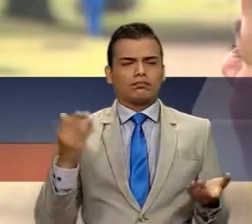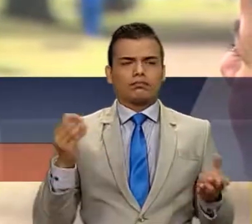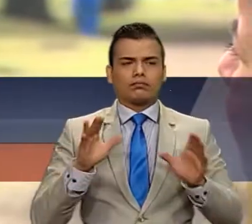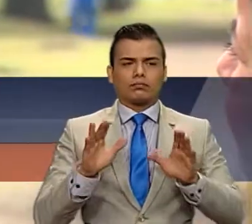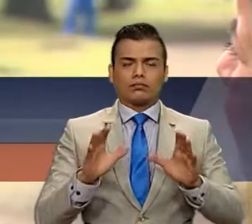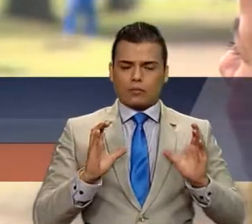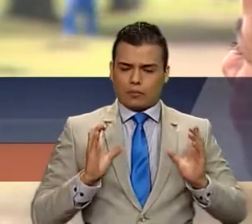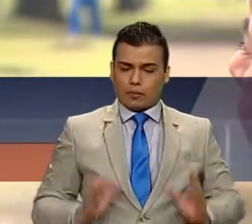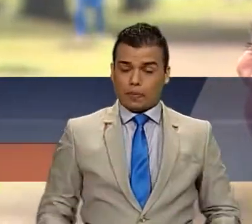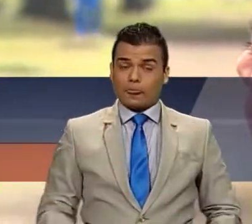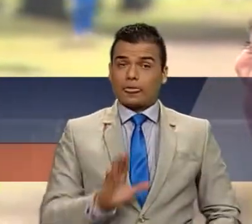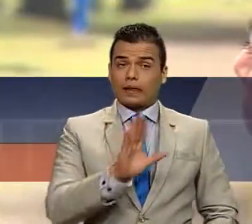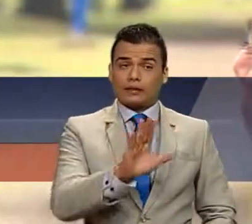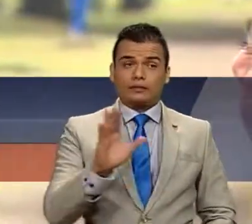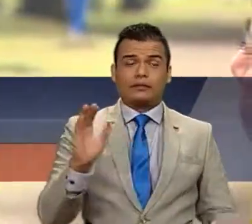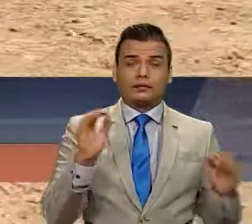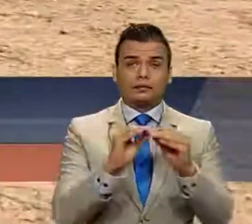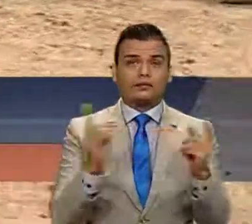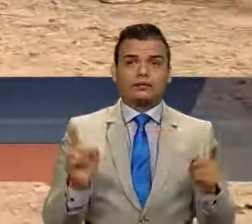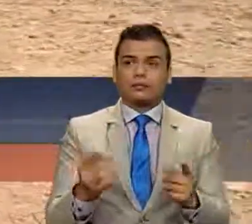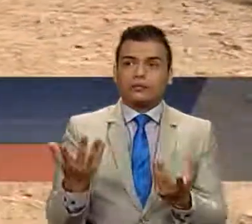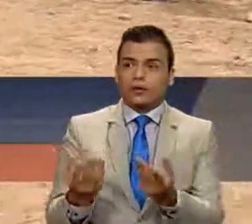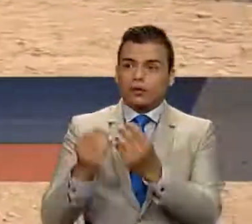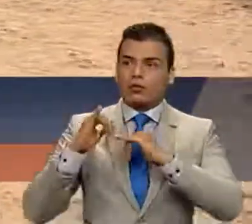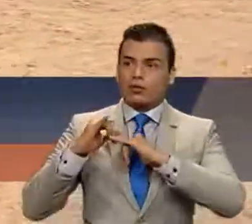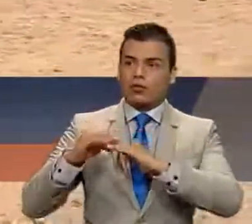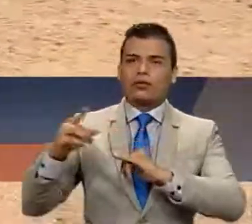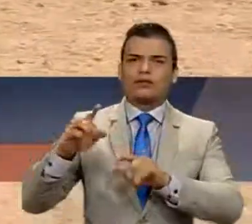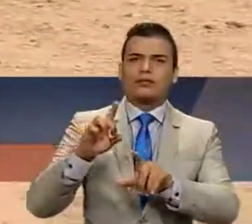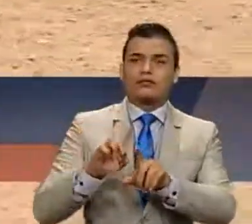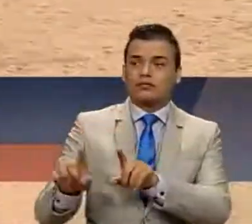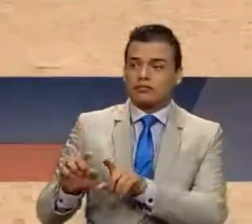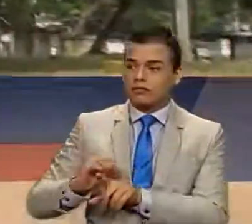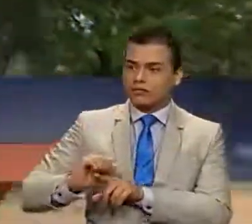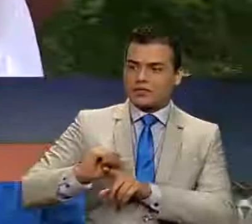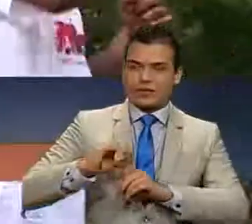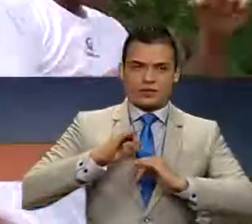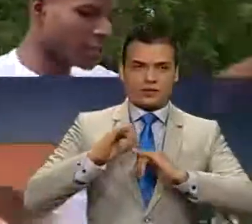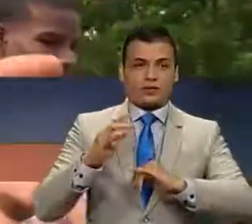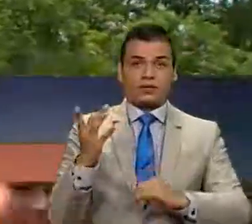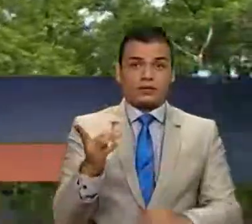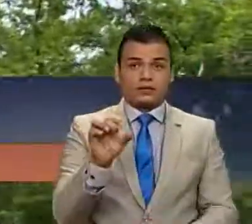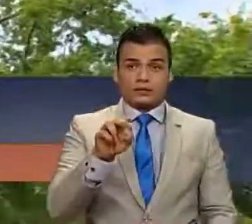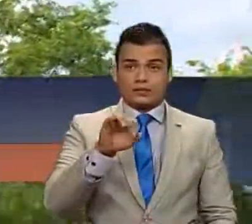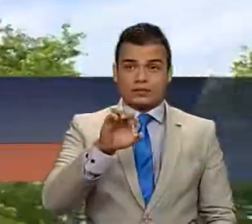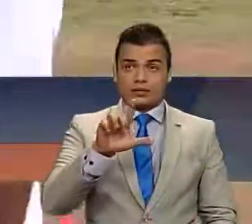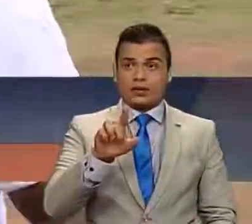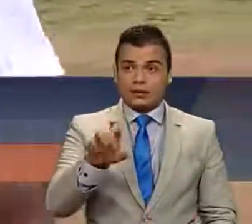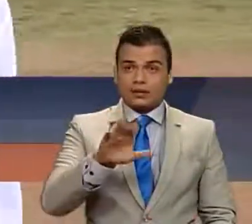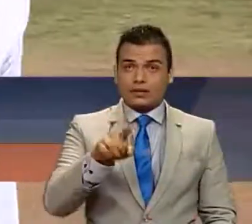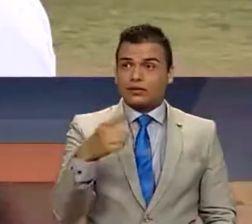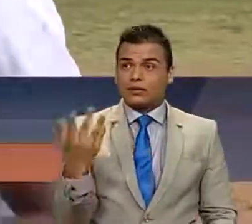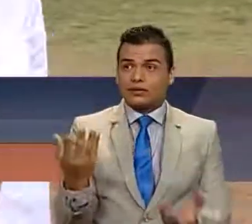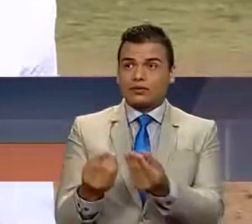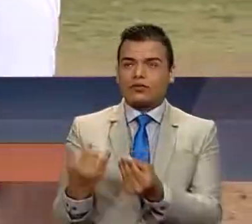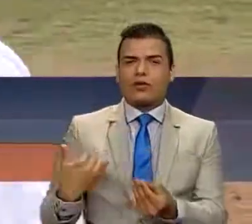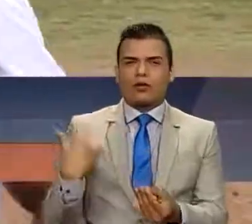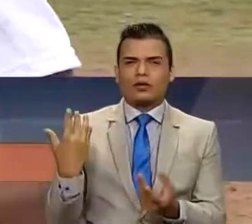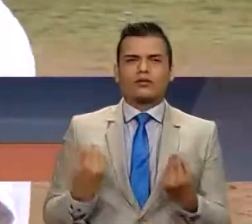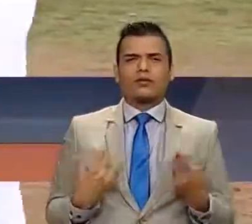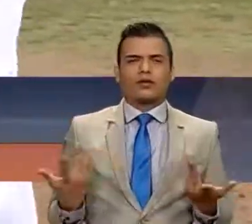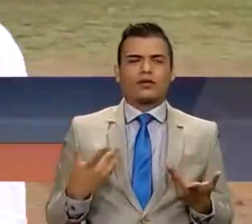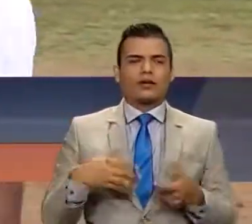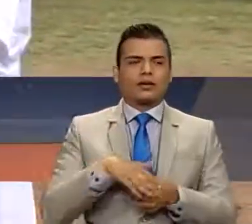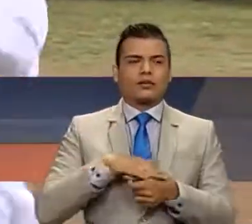del físico y no solo a mí, a mis compañeros que también practican conmigo. Como Daniel, los jóvenes del barrio El Retiro de Cali han